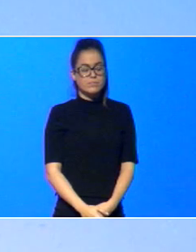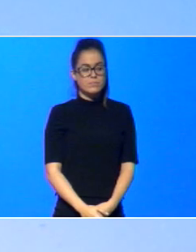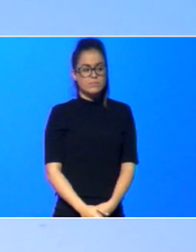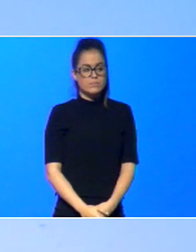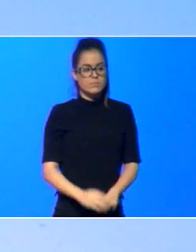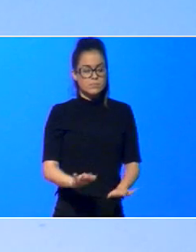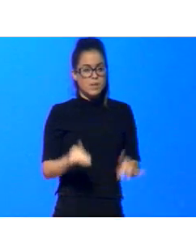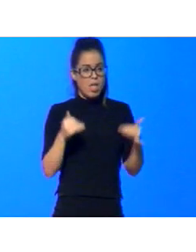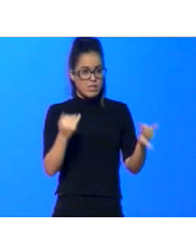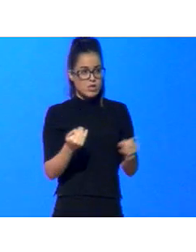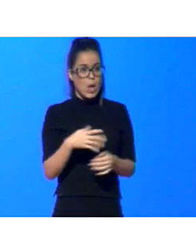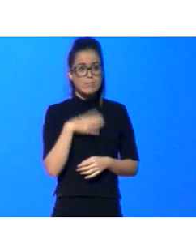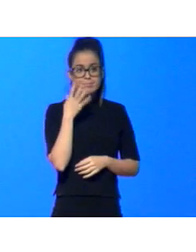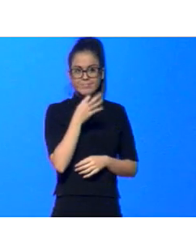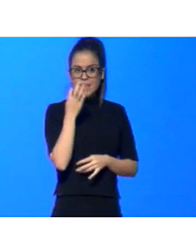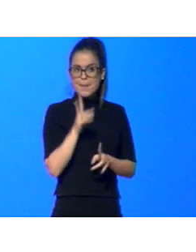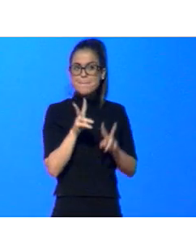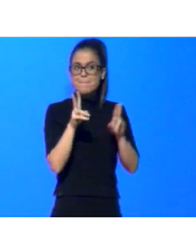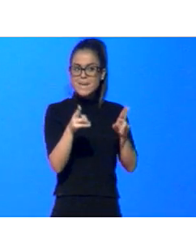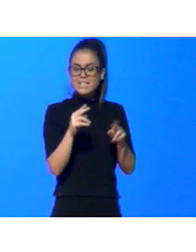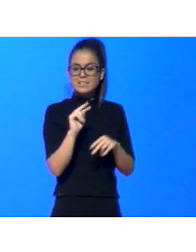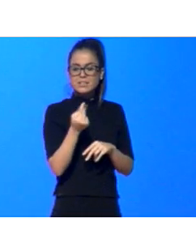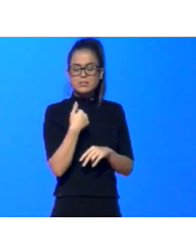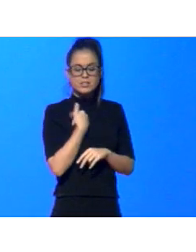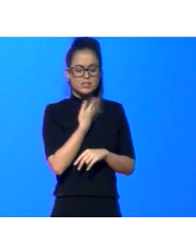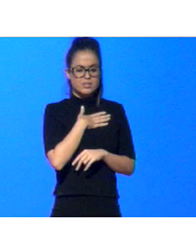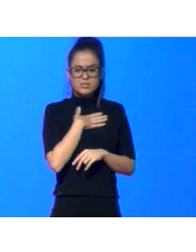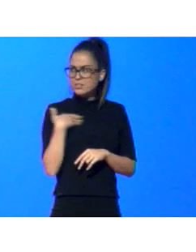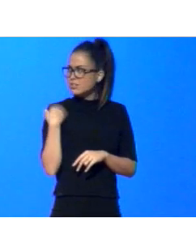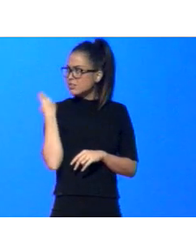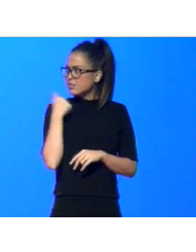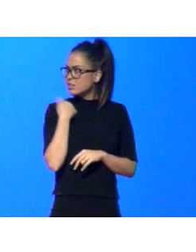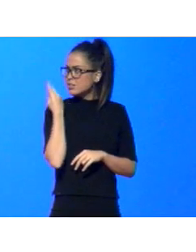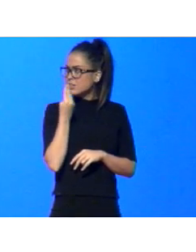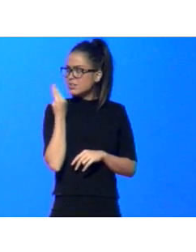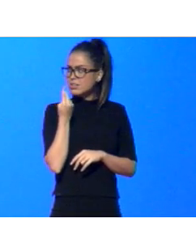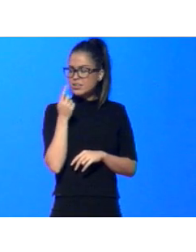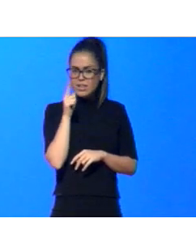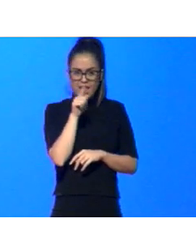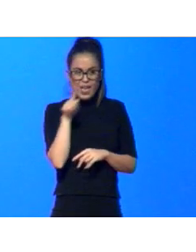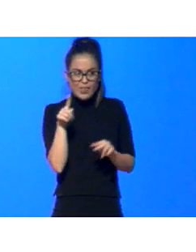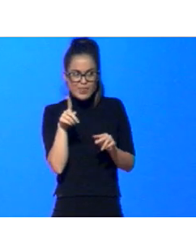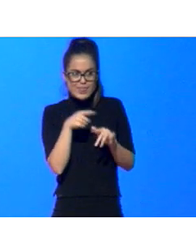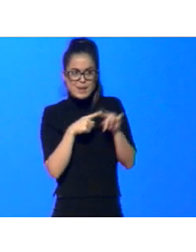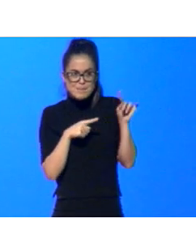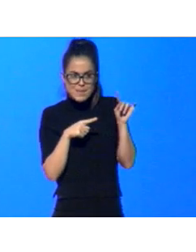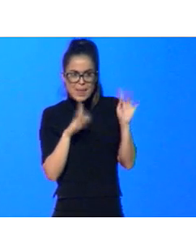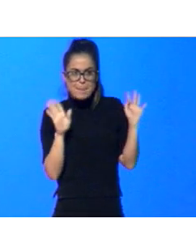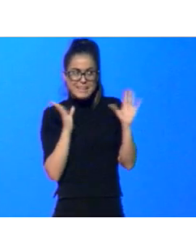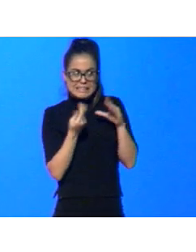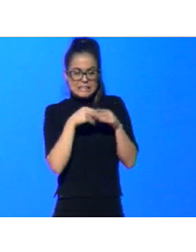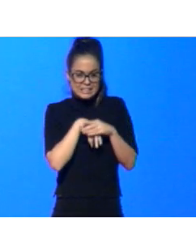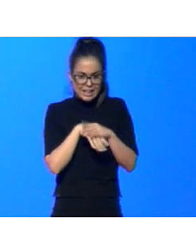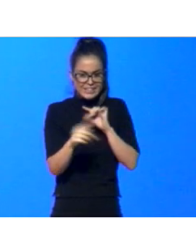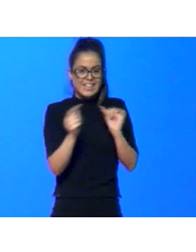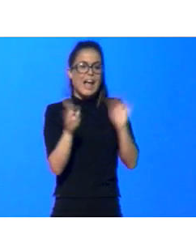las partes de mi intervención Mi idea es a las 11 y media con el coloquio no se preocupen ustedes que no voy